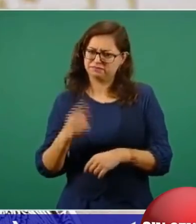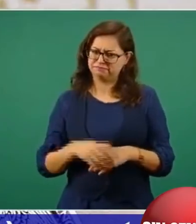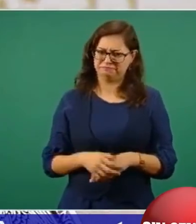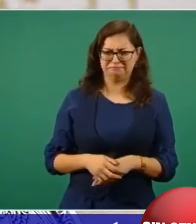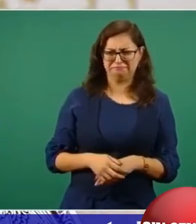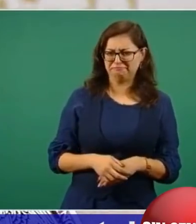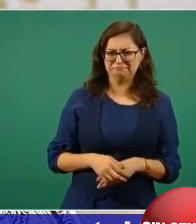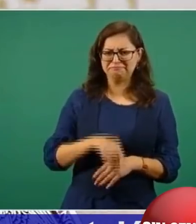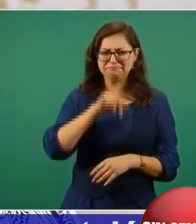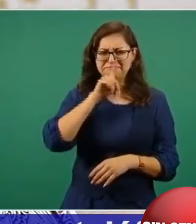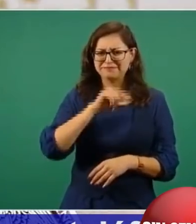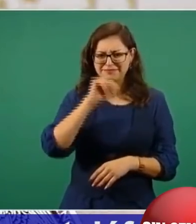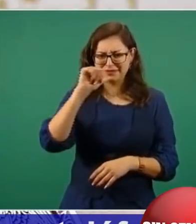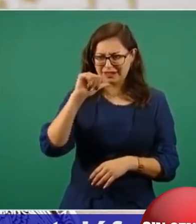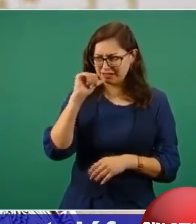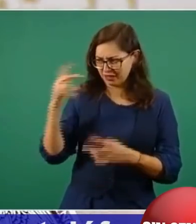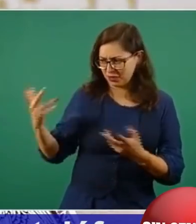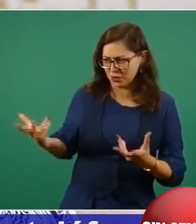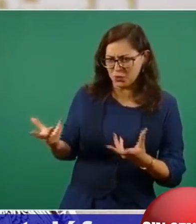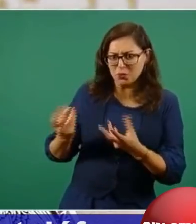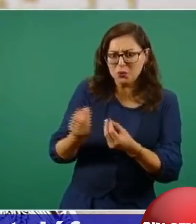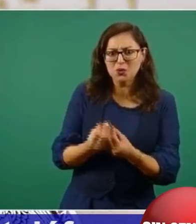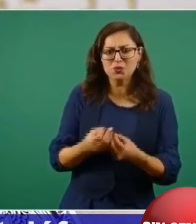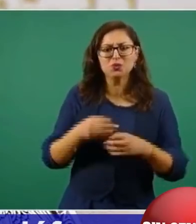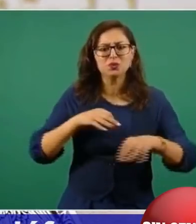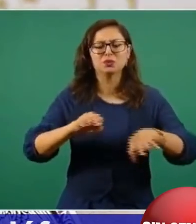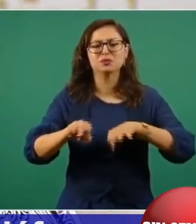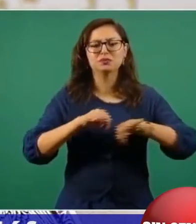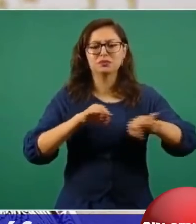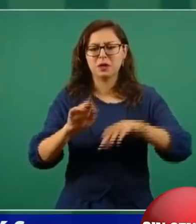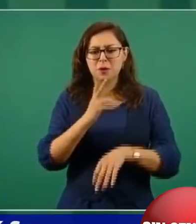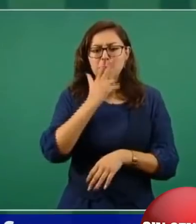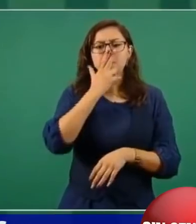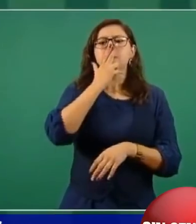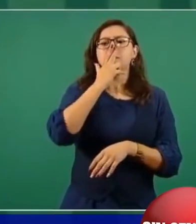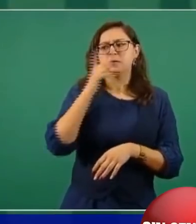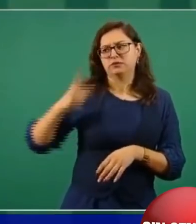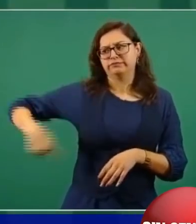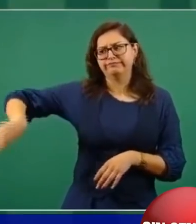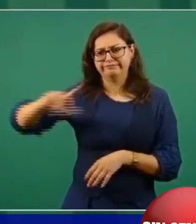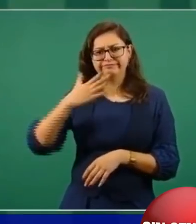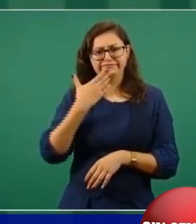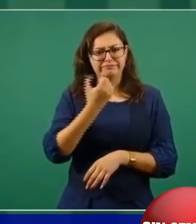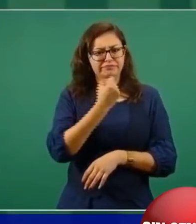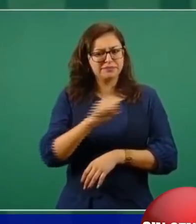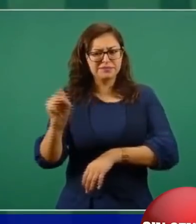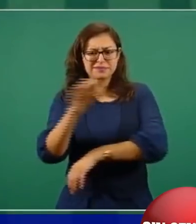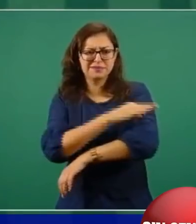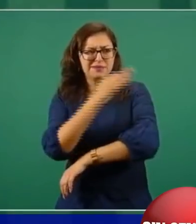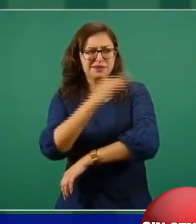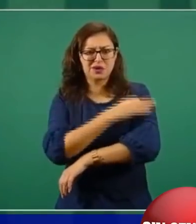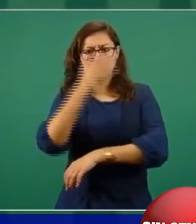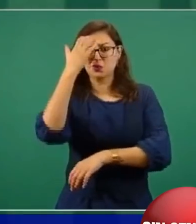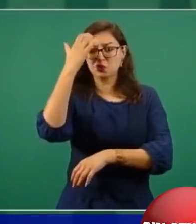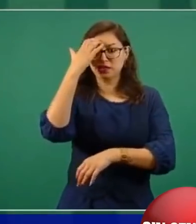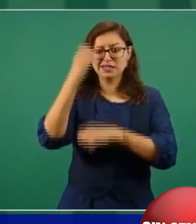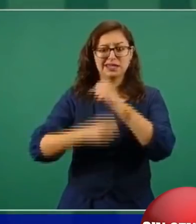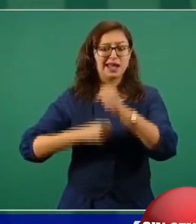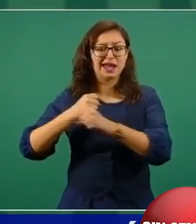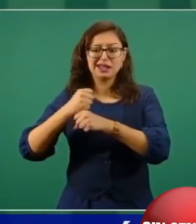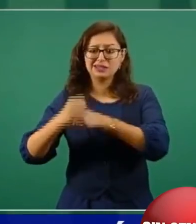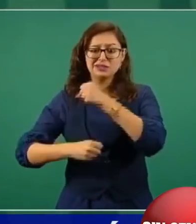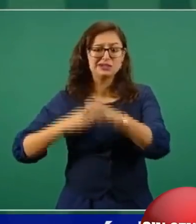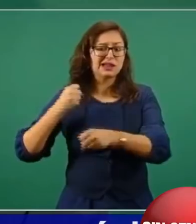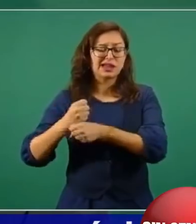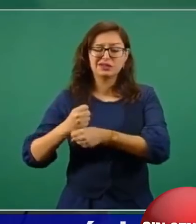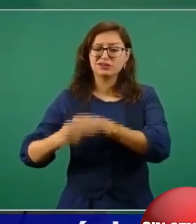mucho a nuestras colegas y a nuestros compañeros expertos en vacunación, llevan muchos años trabajando y están al